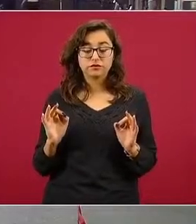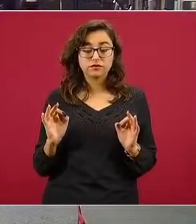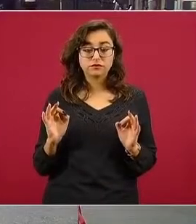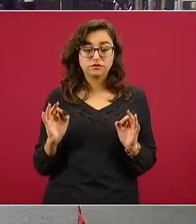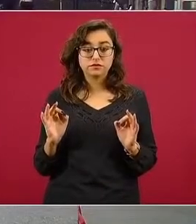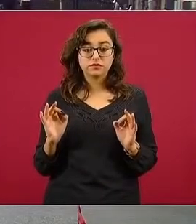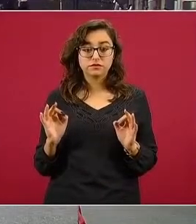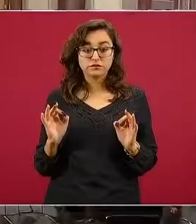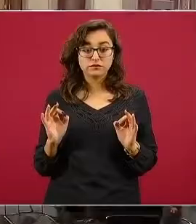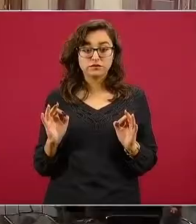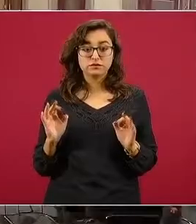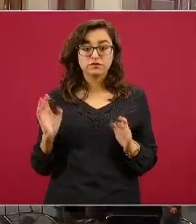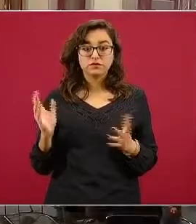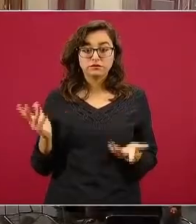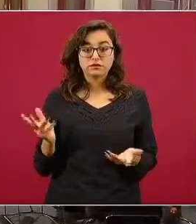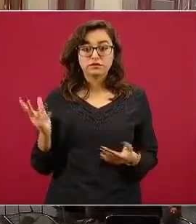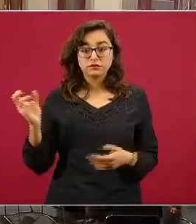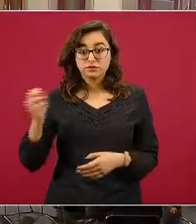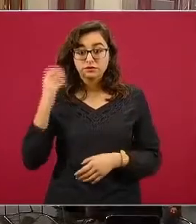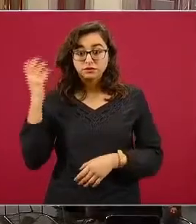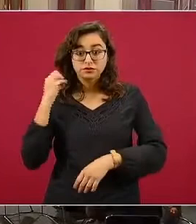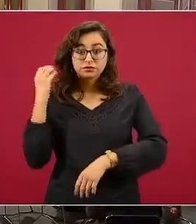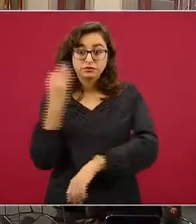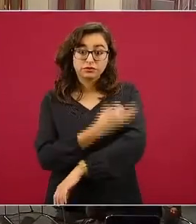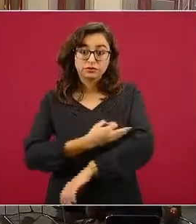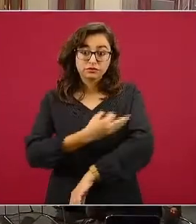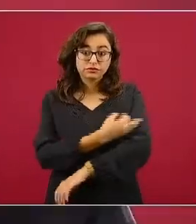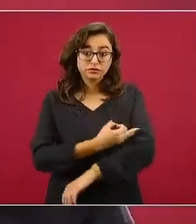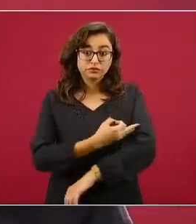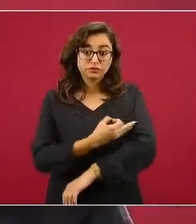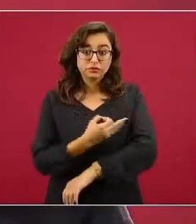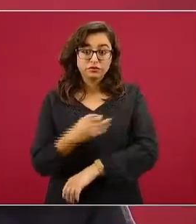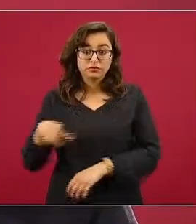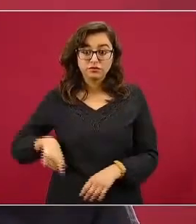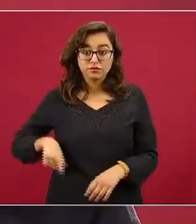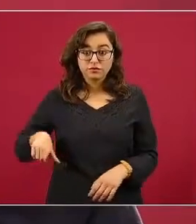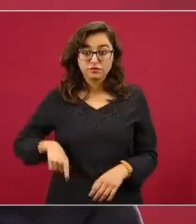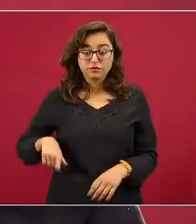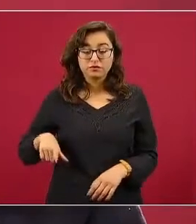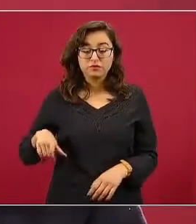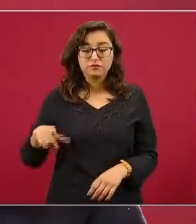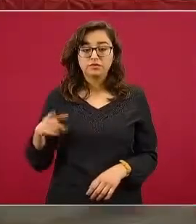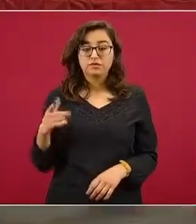aunque en la conferencia vespertina del gobierno federal digan que estamos